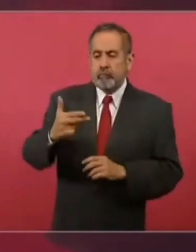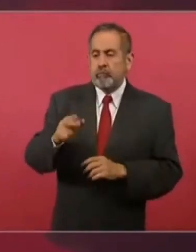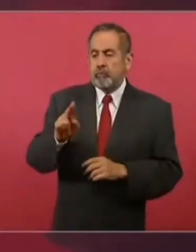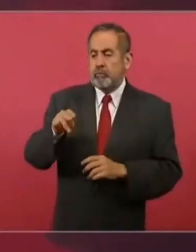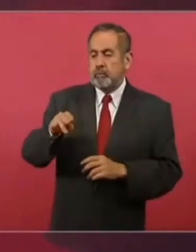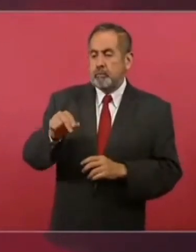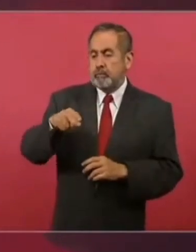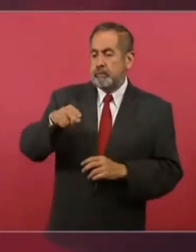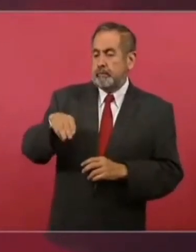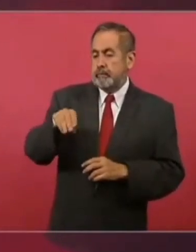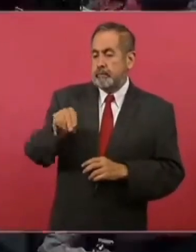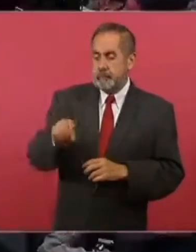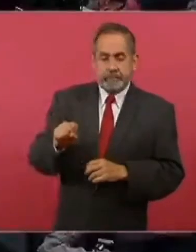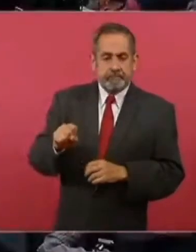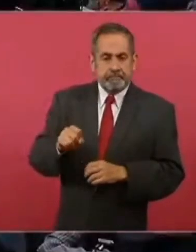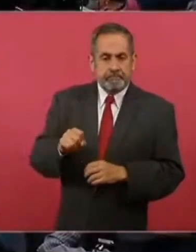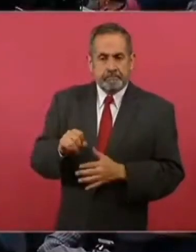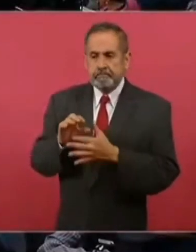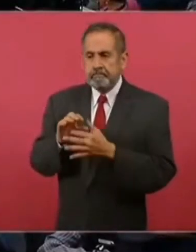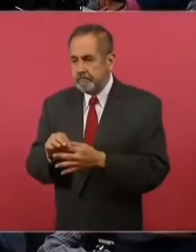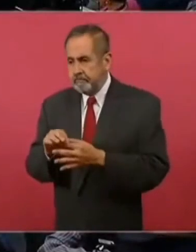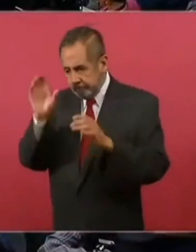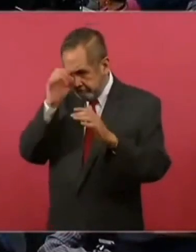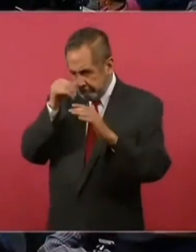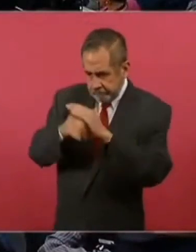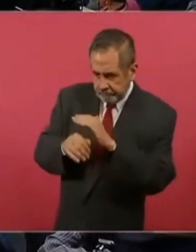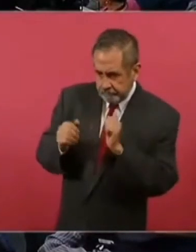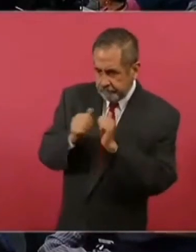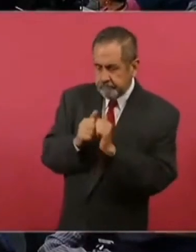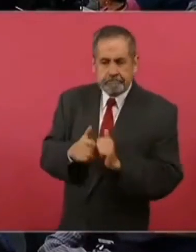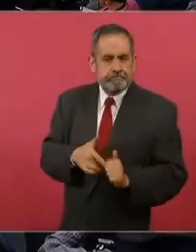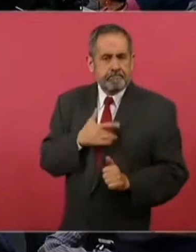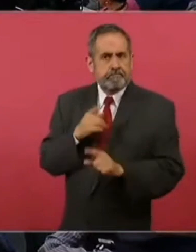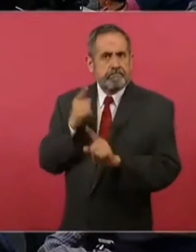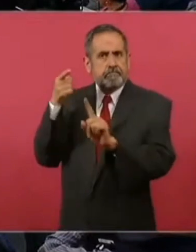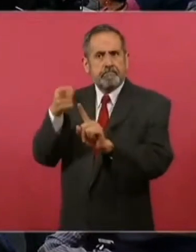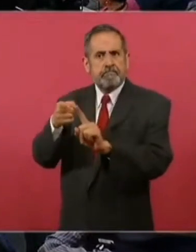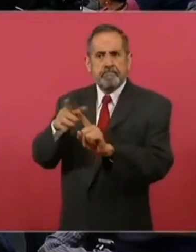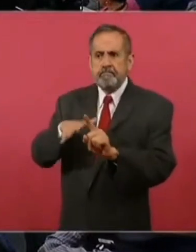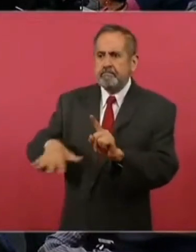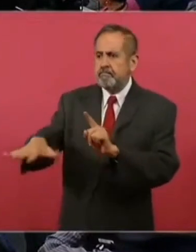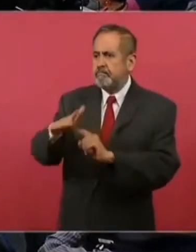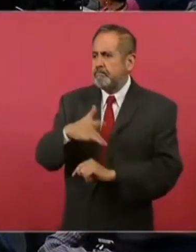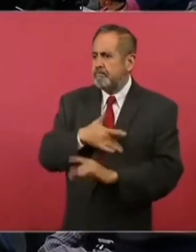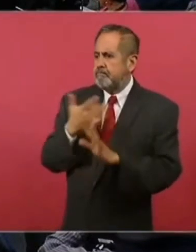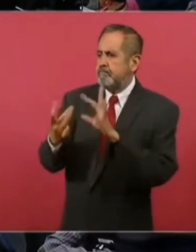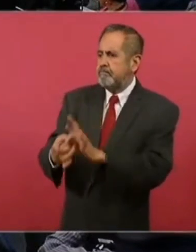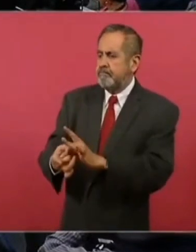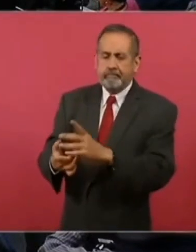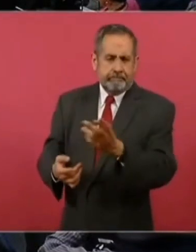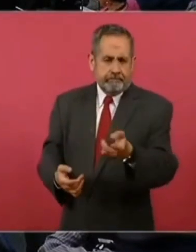científico, la ciencia, pero con humanismo.